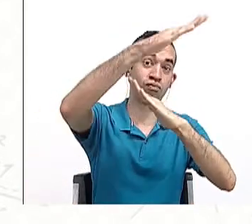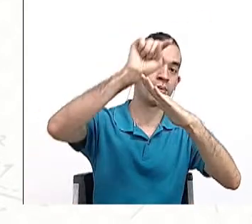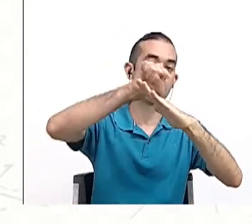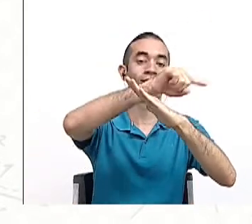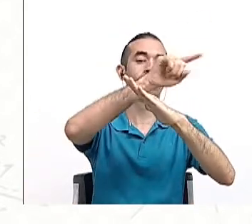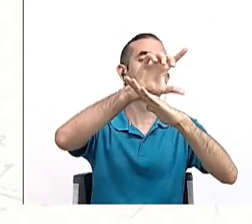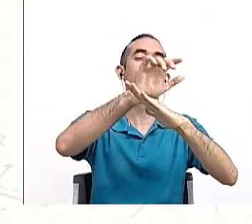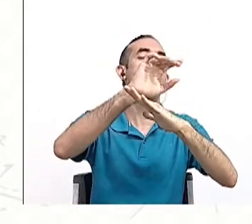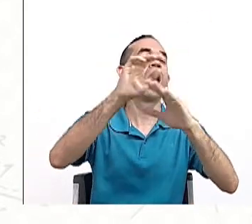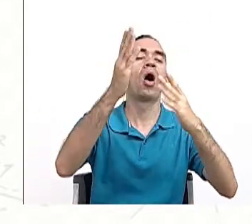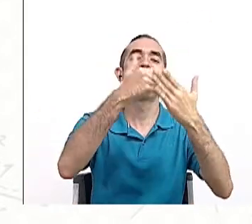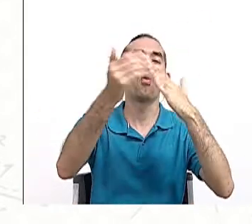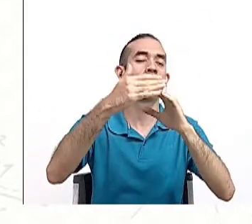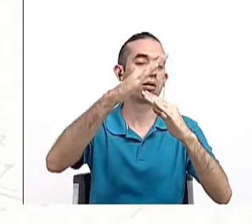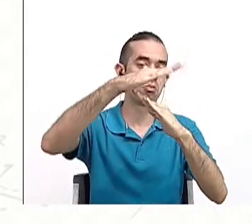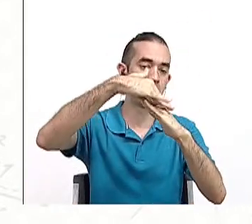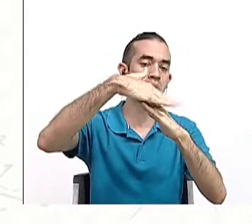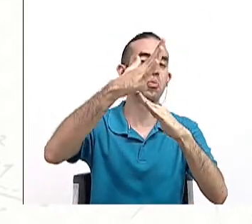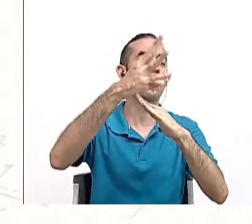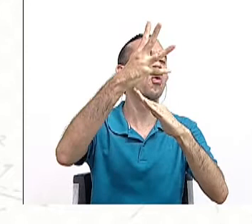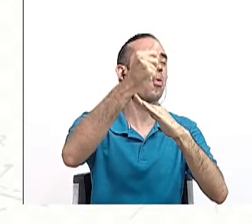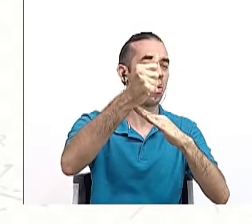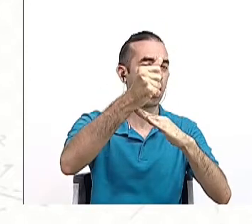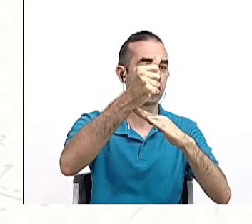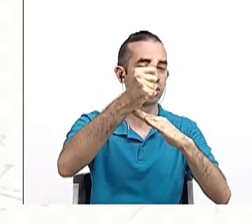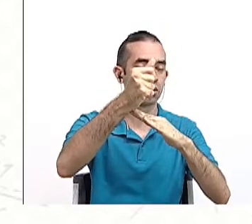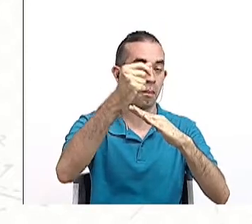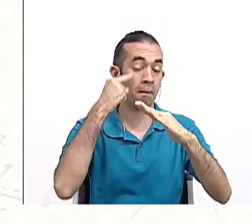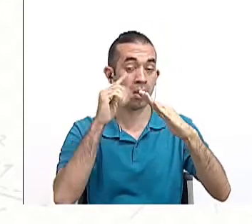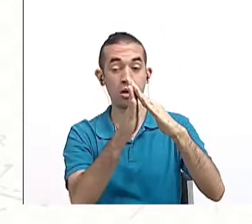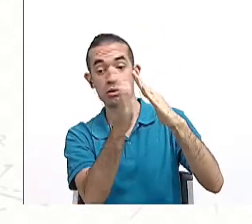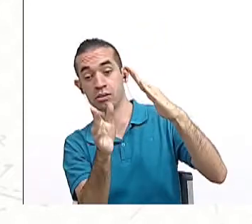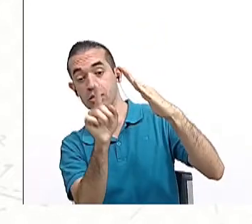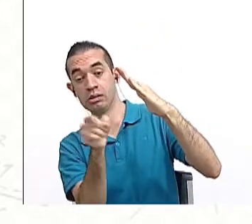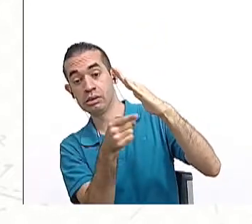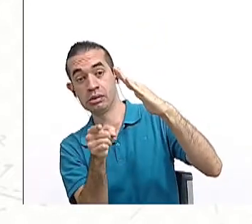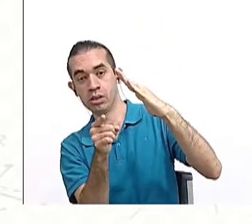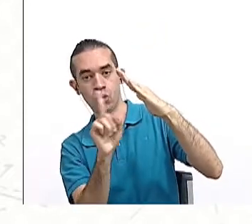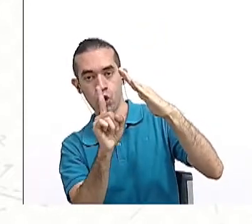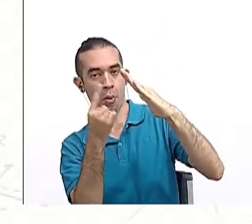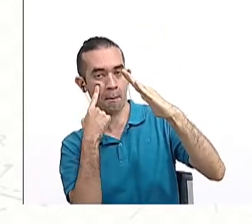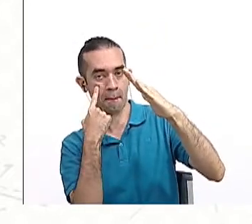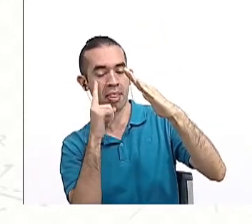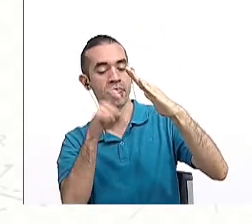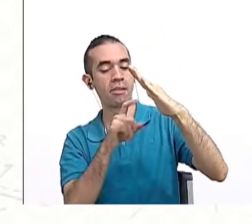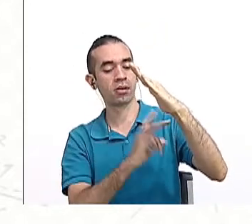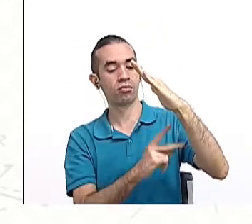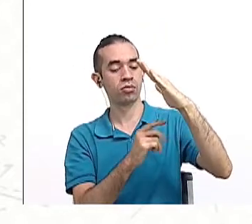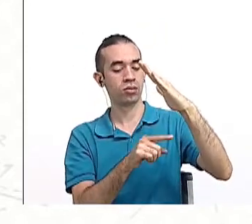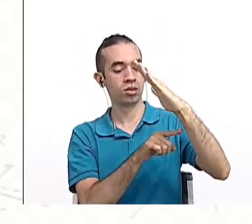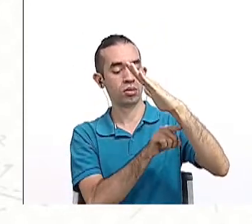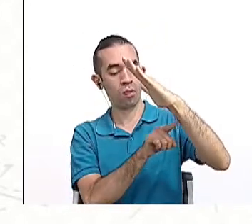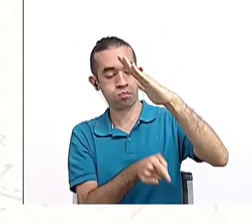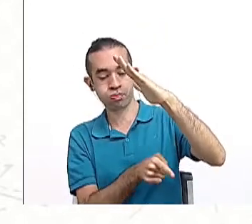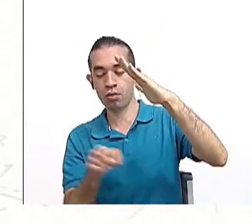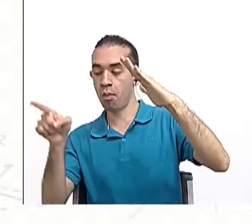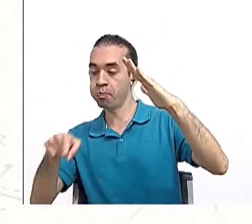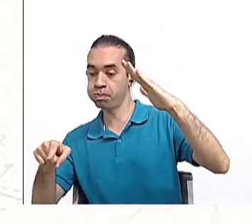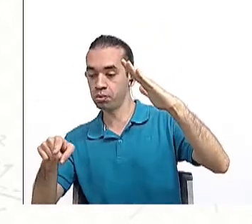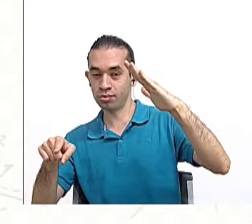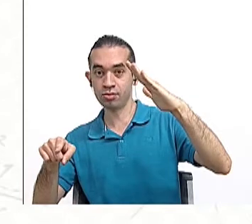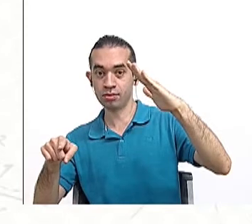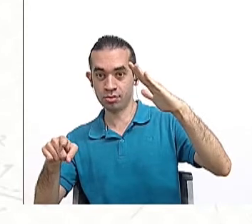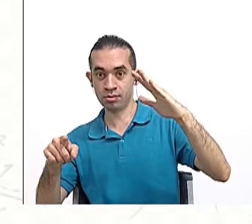no adyacentes a él me entendieron bueno en español de los dos amos los internos que no estén a la par de él está bien